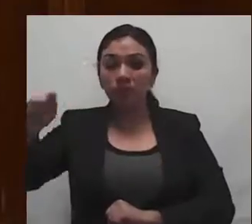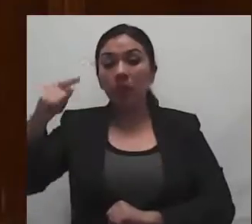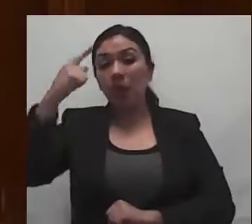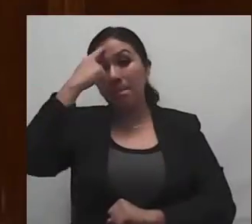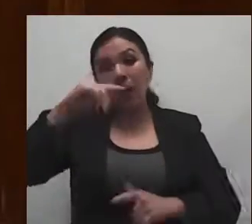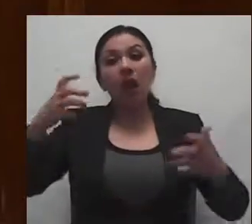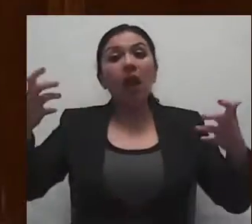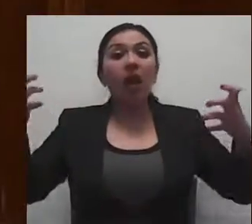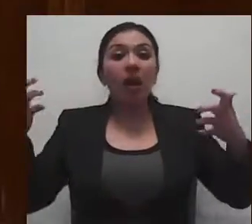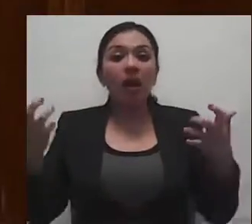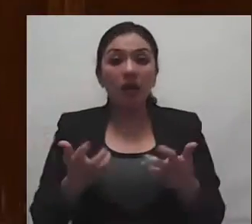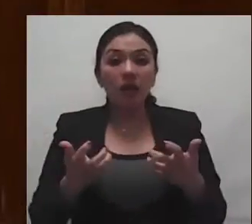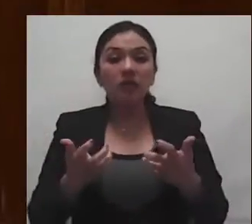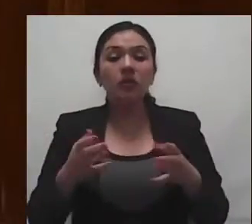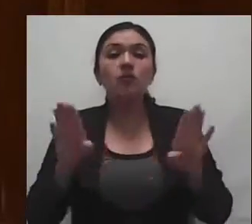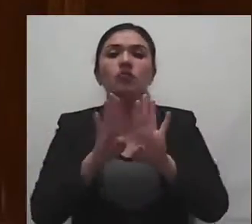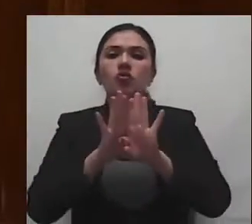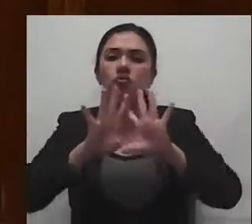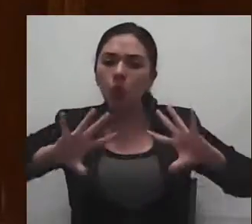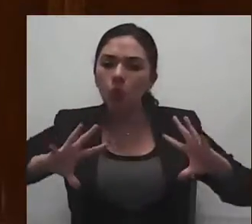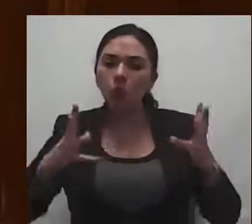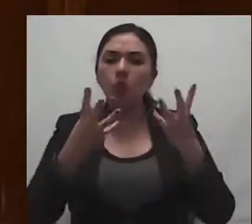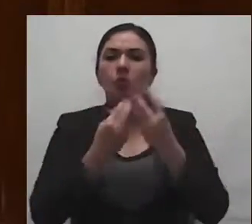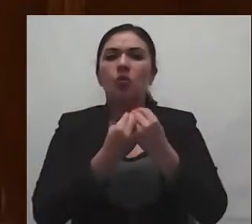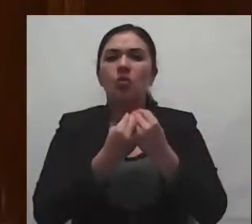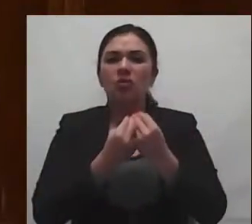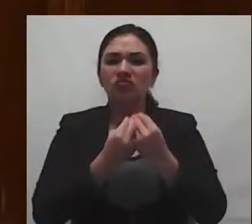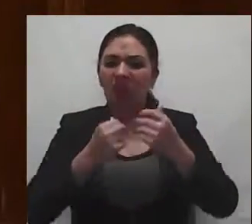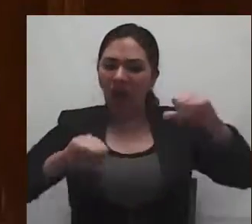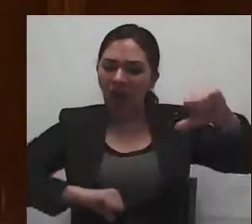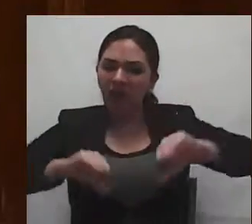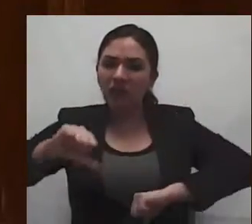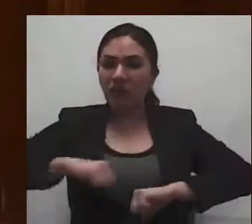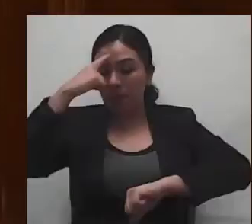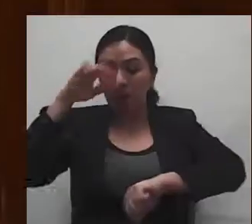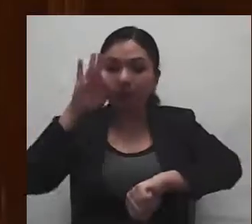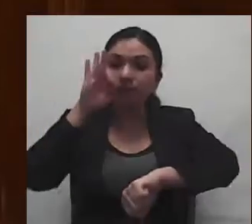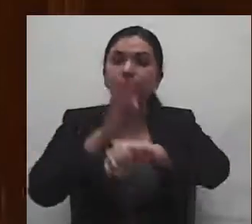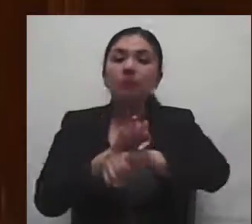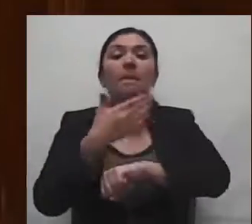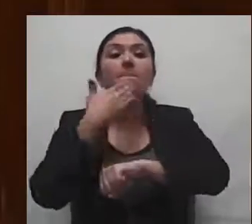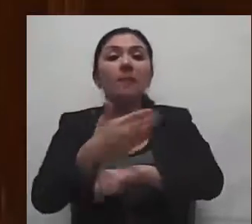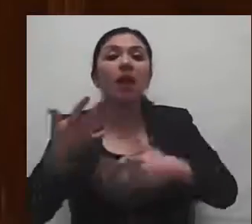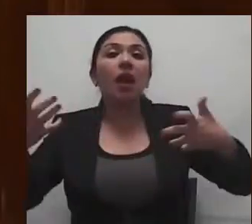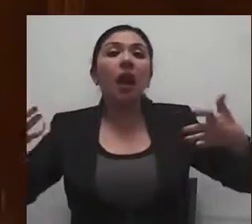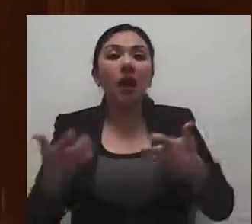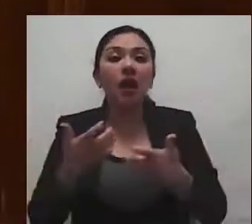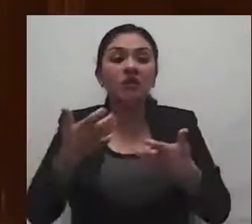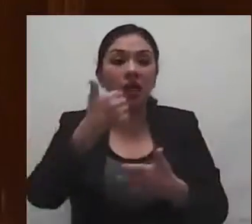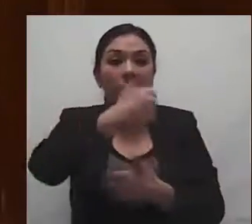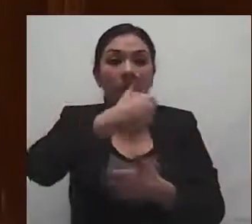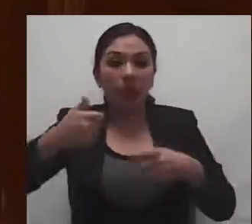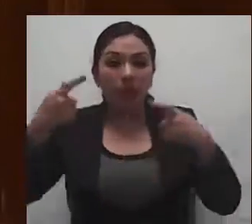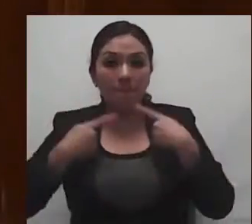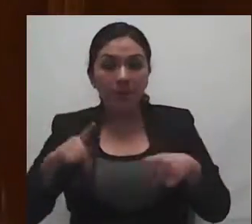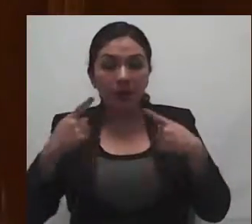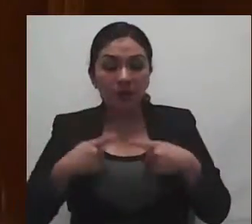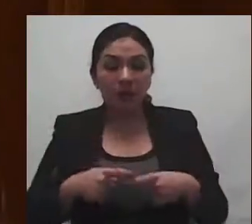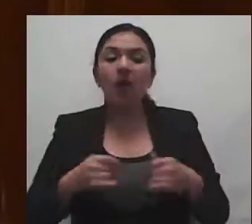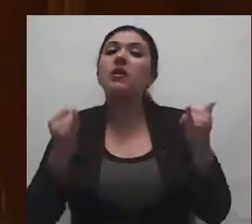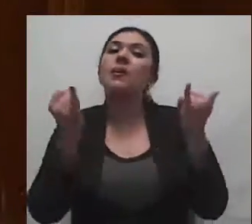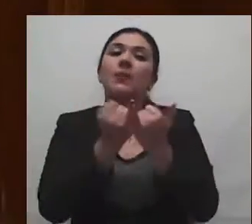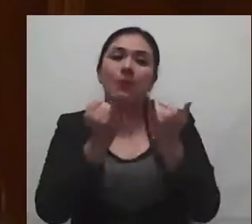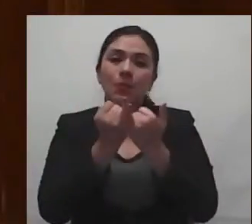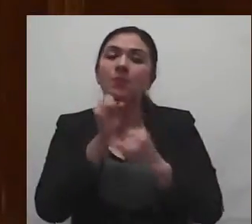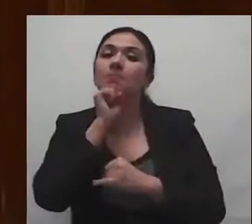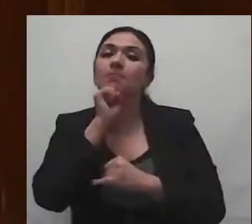realizar un conjunto de acciones que tiendan a procurar su debido ejercicio. Asimismo, se maneja bajo